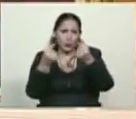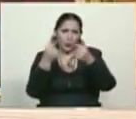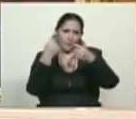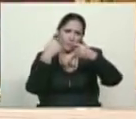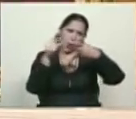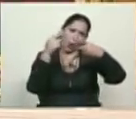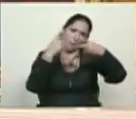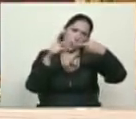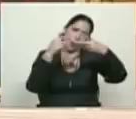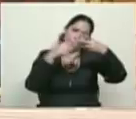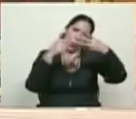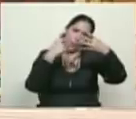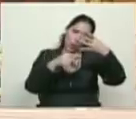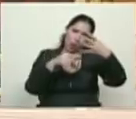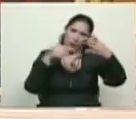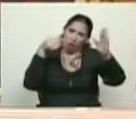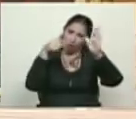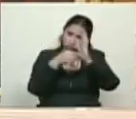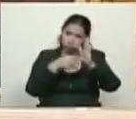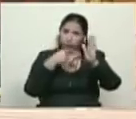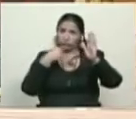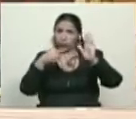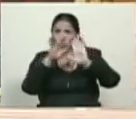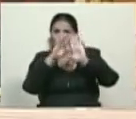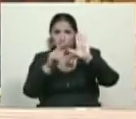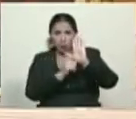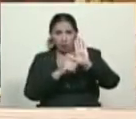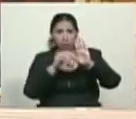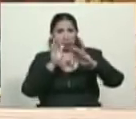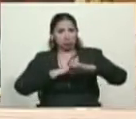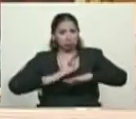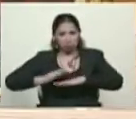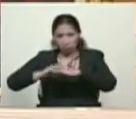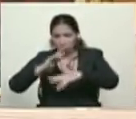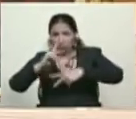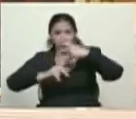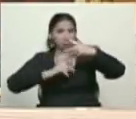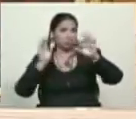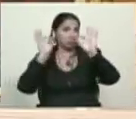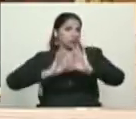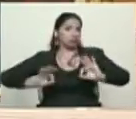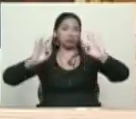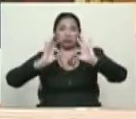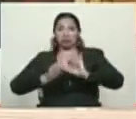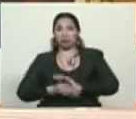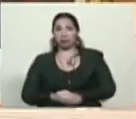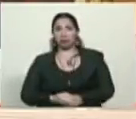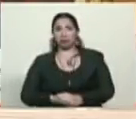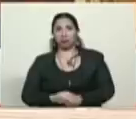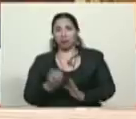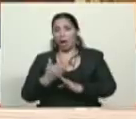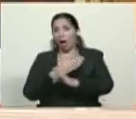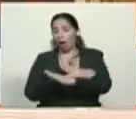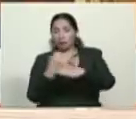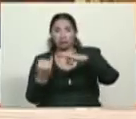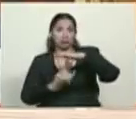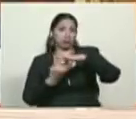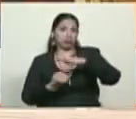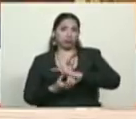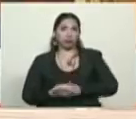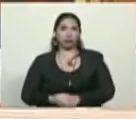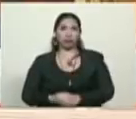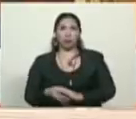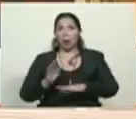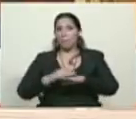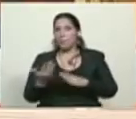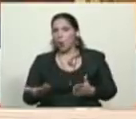causales establecidas aquí se ha causado, se ha procesado debidamente ante las instituciones, porque si